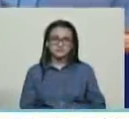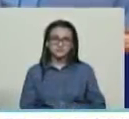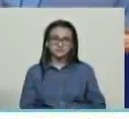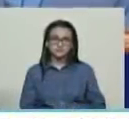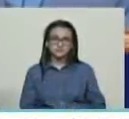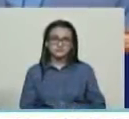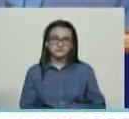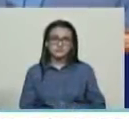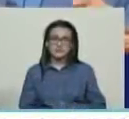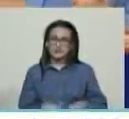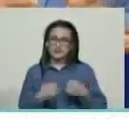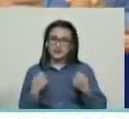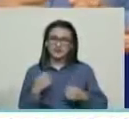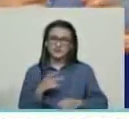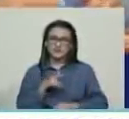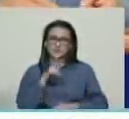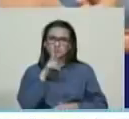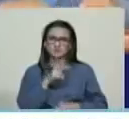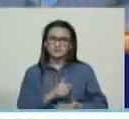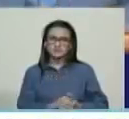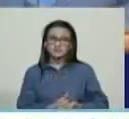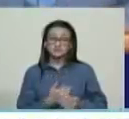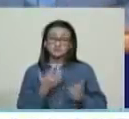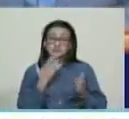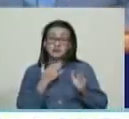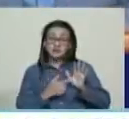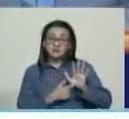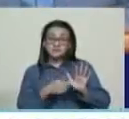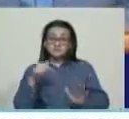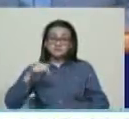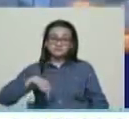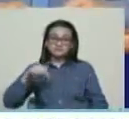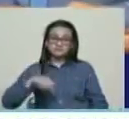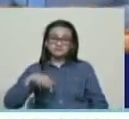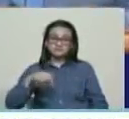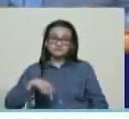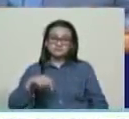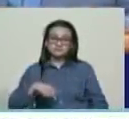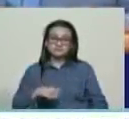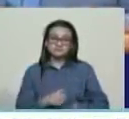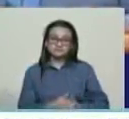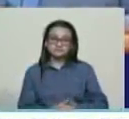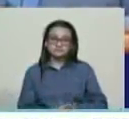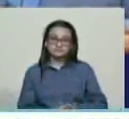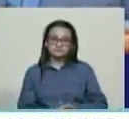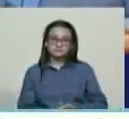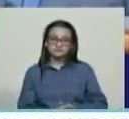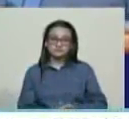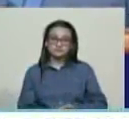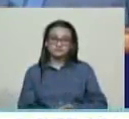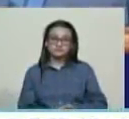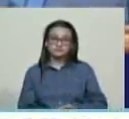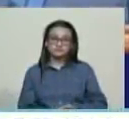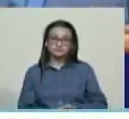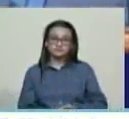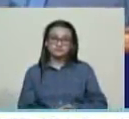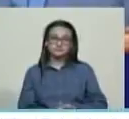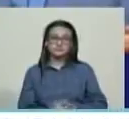Mucho daño. Y es ejemplo para nosotros hoy. Y eso debemos nosotros tomarlo como referencia